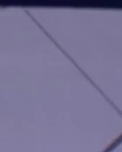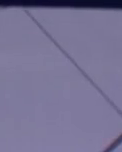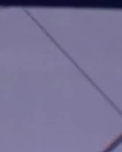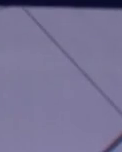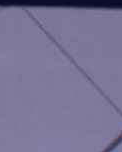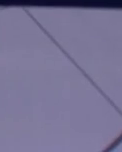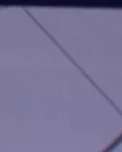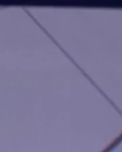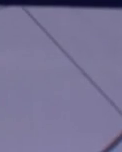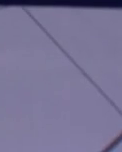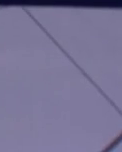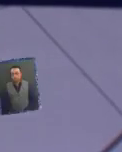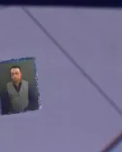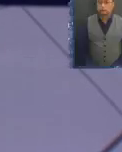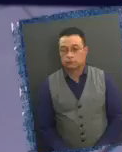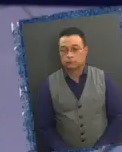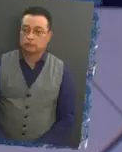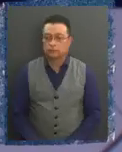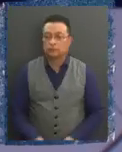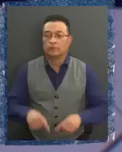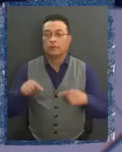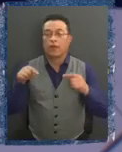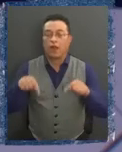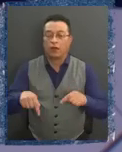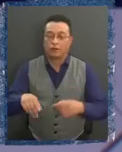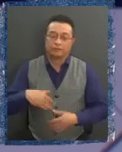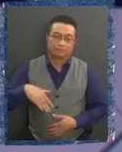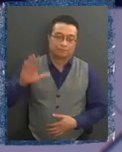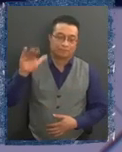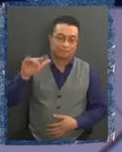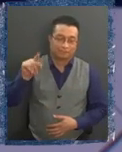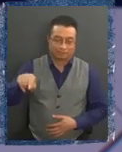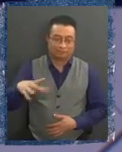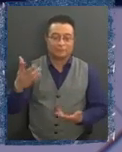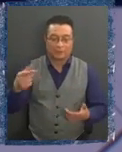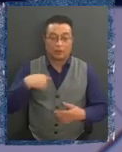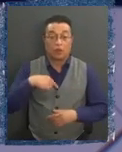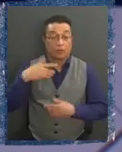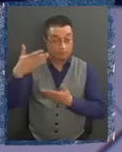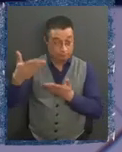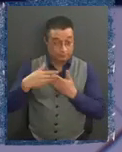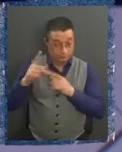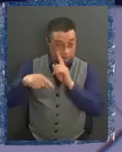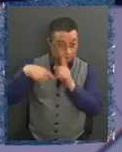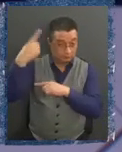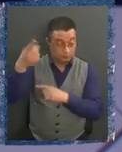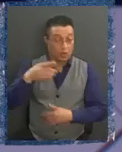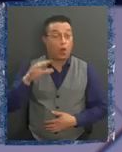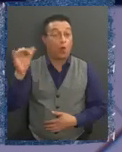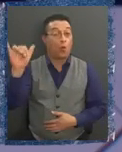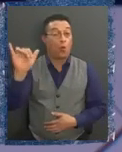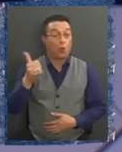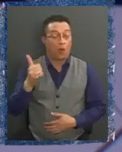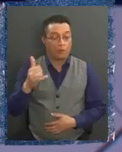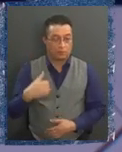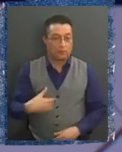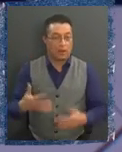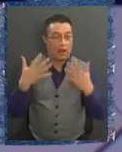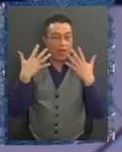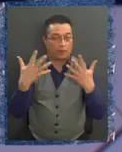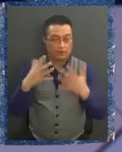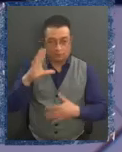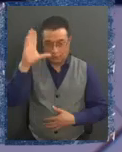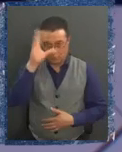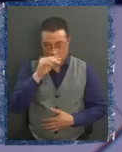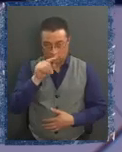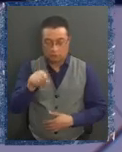Y ahora sí que sí, nos vamos, nos despedimos, pero lo dejamos invitado para nuestro próximo capítulo, el próximo jueves a las 10 de la noche. Vamos